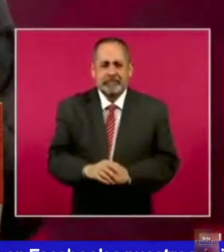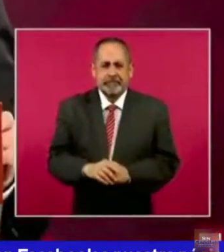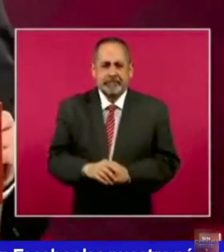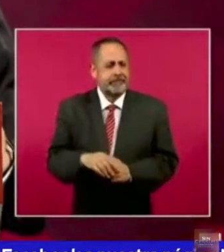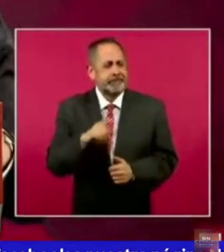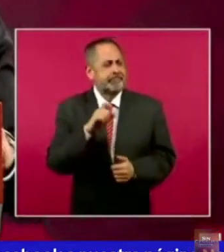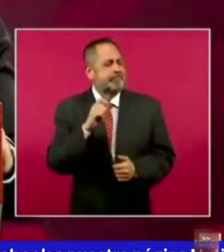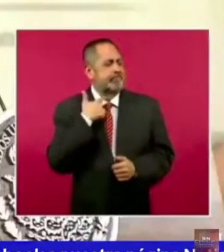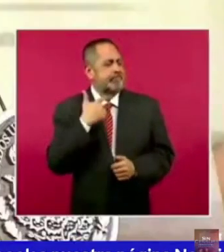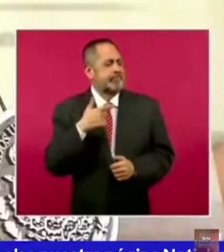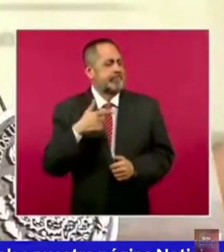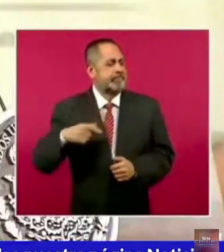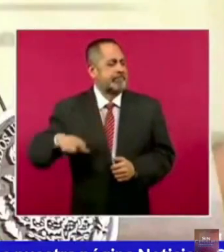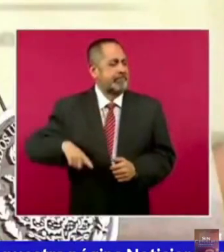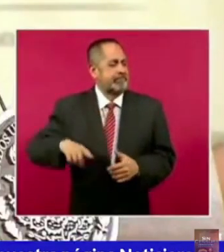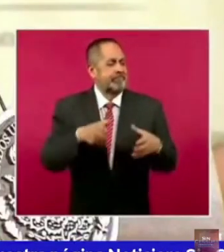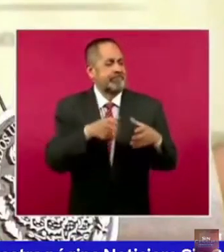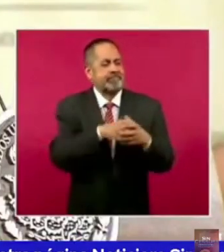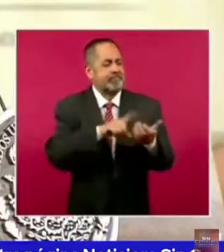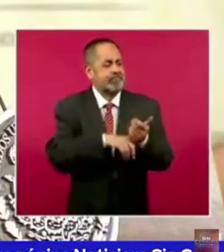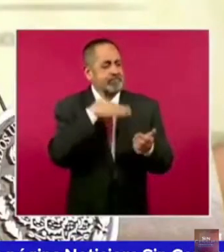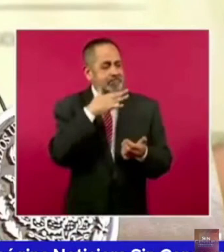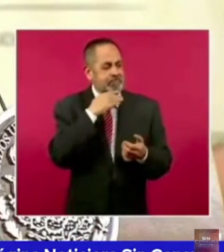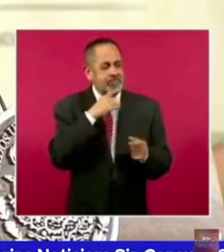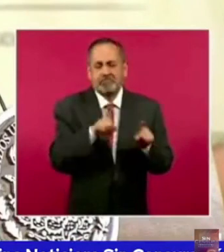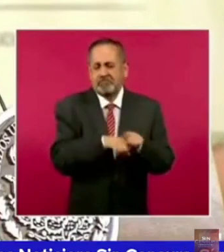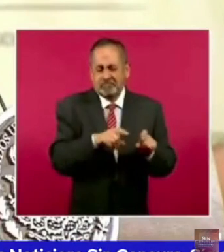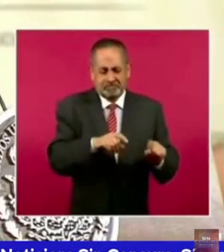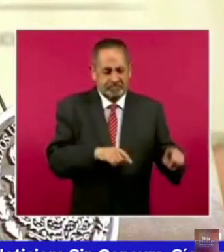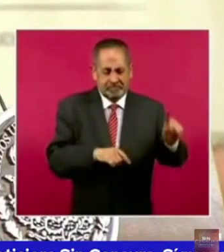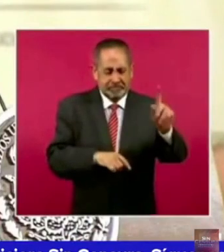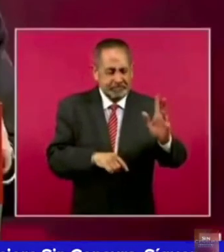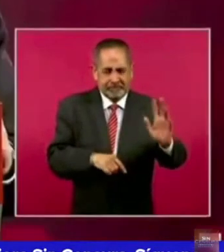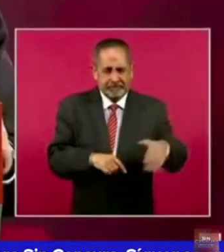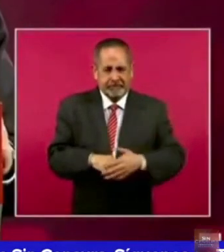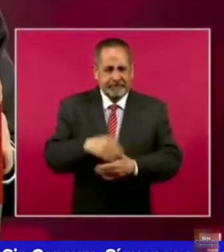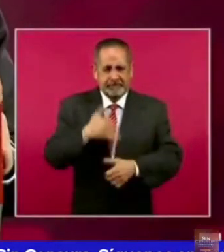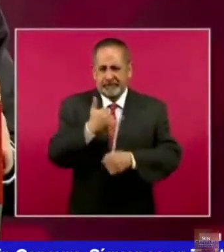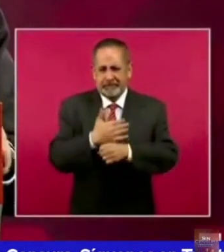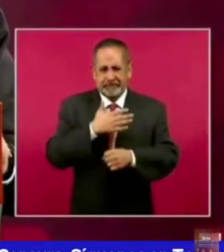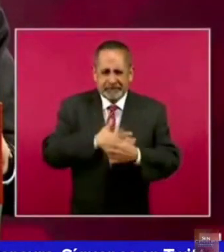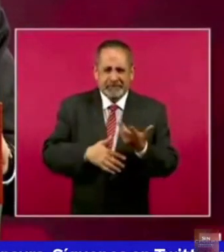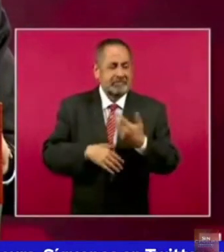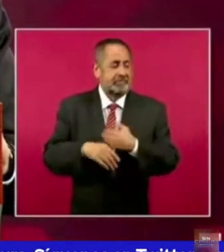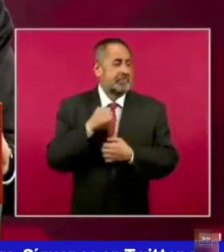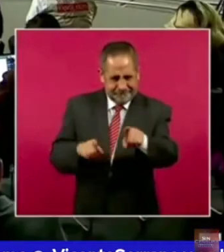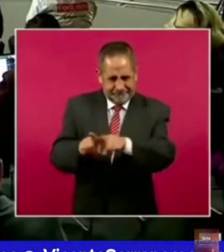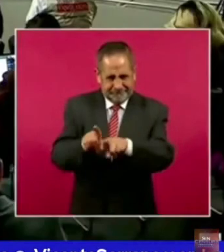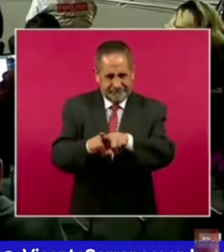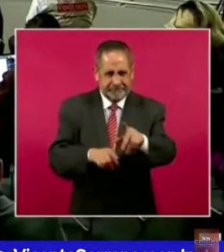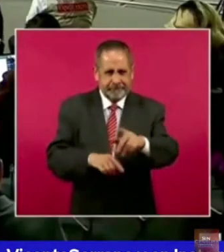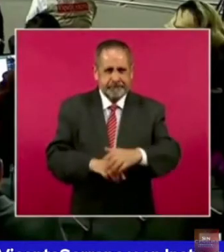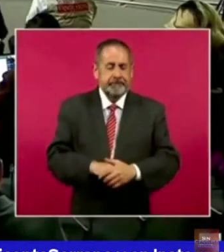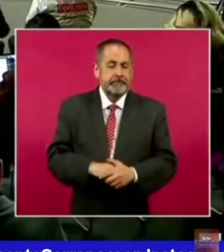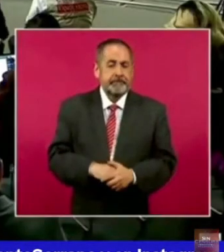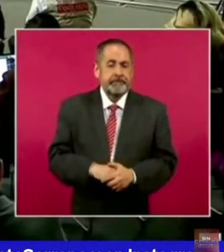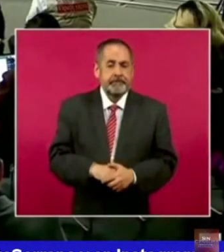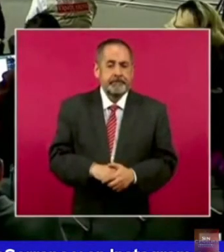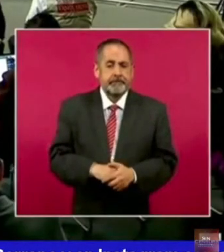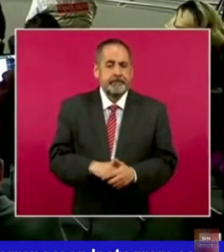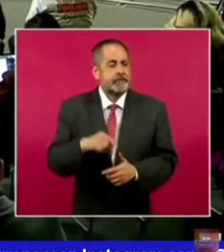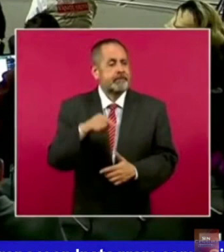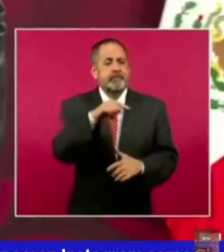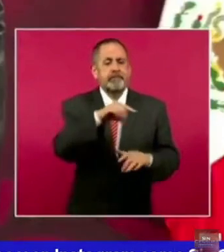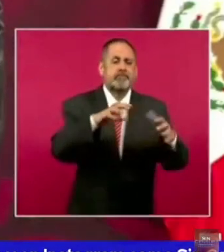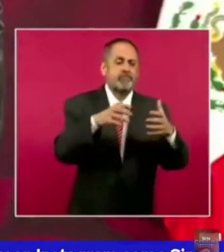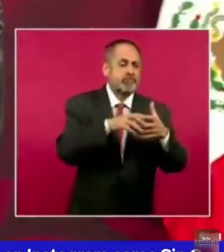del antiguo régimen de corrupción, de injusticias, de privilegios. Pero la